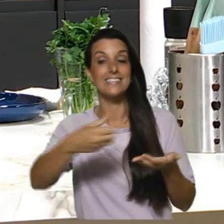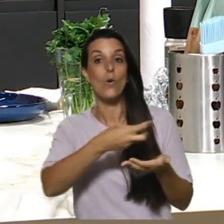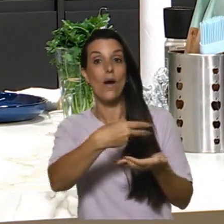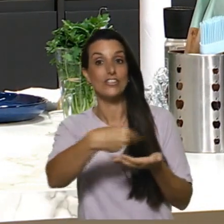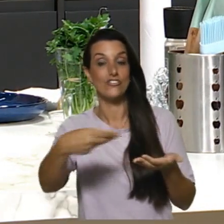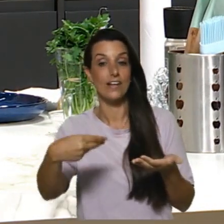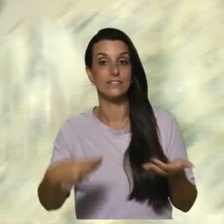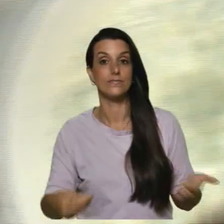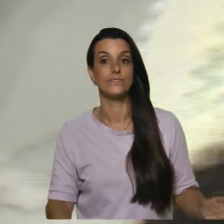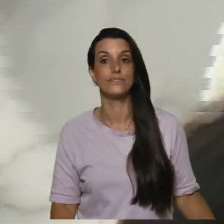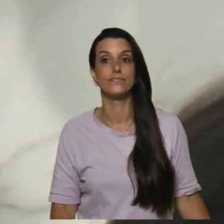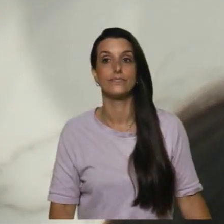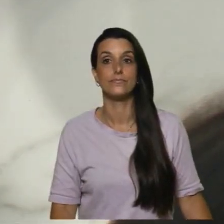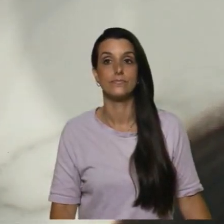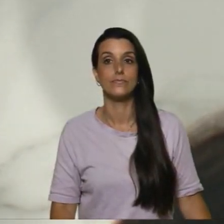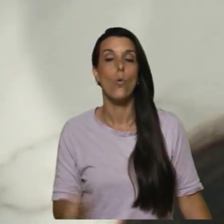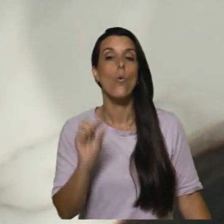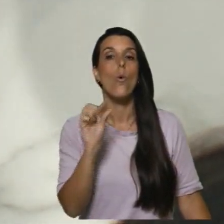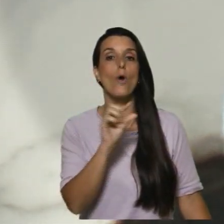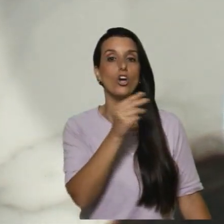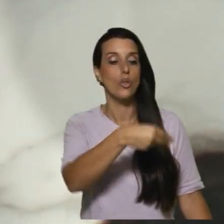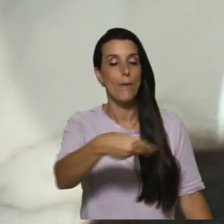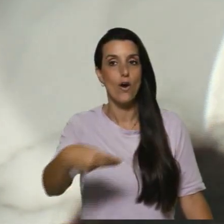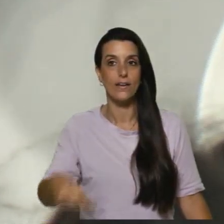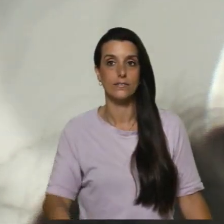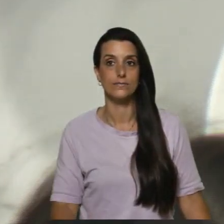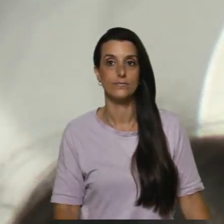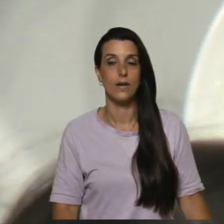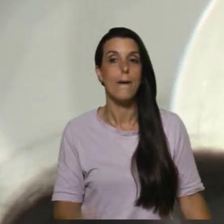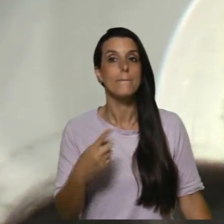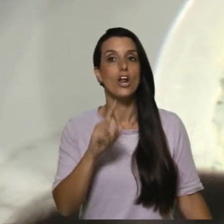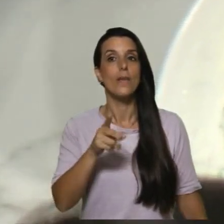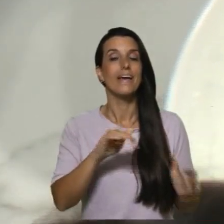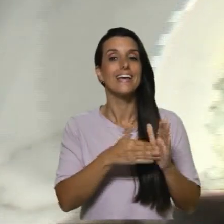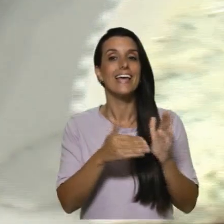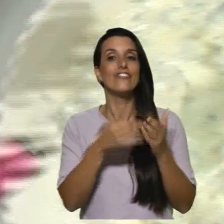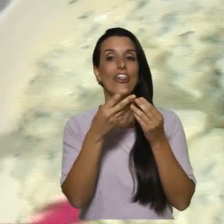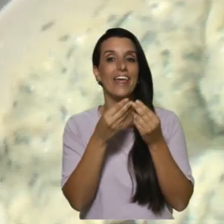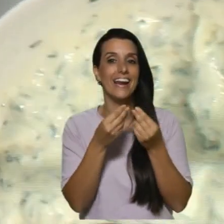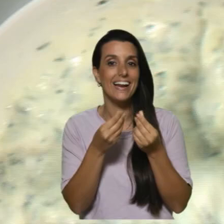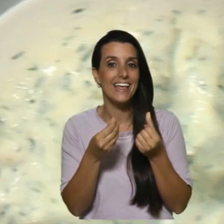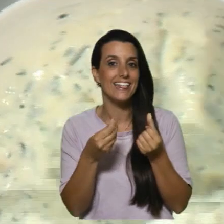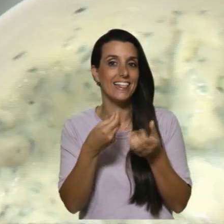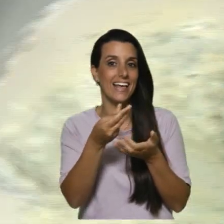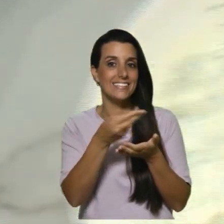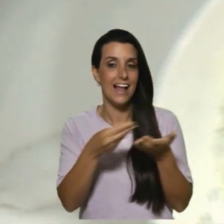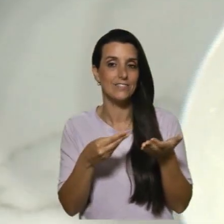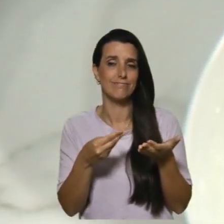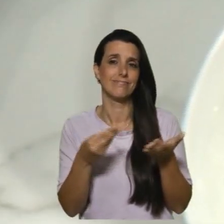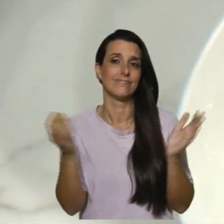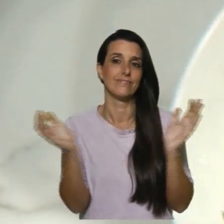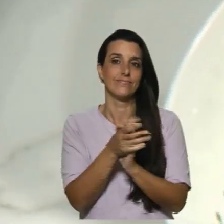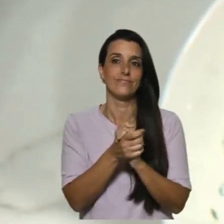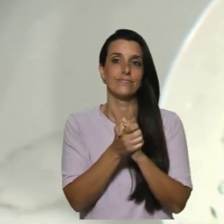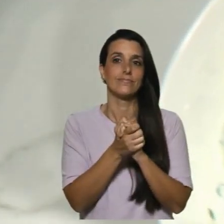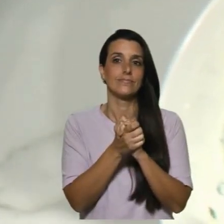salsa, le vas a ir agregando un poquito. Pero a su vez el quesito se te va a ir fundiendo con la salsa. ¡Ay, Dios ¿Está? Mío! Mira lo